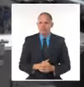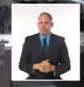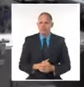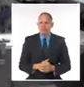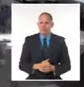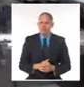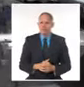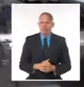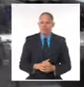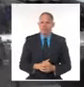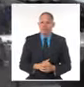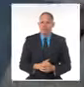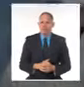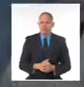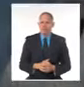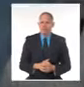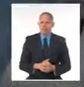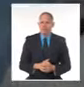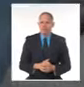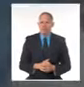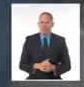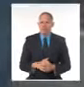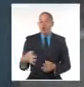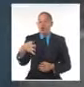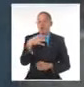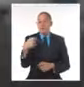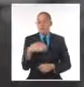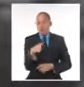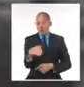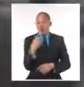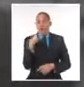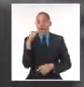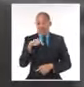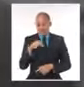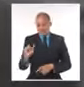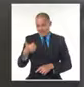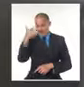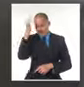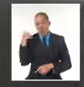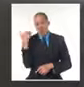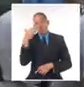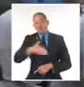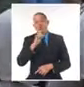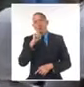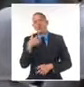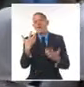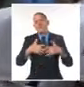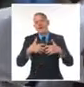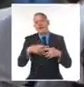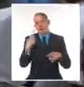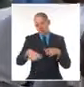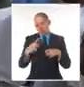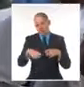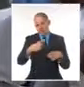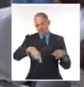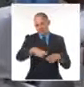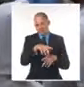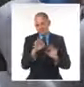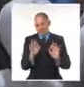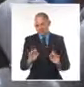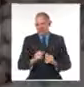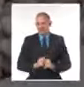Por la fábrica de chocolate de Baracoa, uno de los principales objetivos económicos de la ciudad primada de Cuba, inició el presidente su